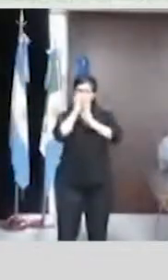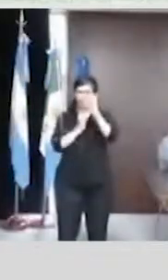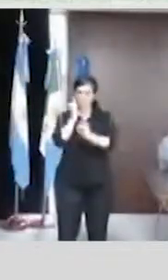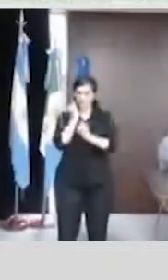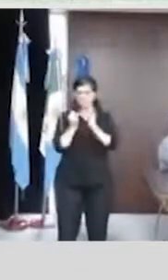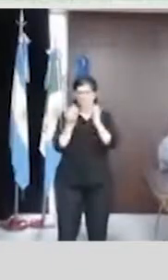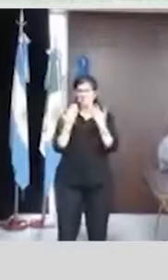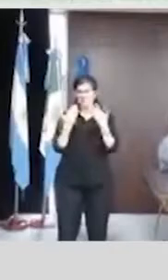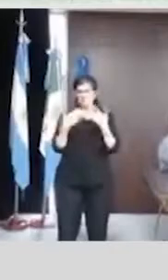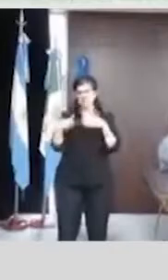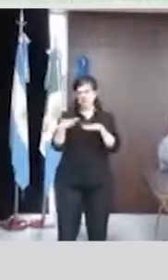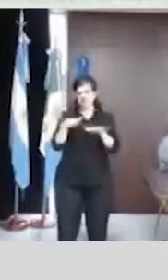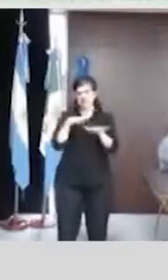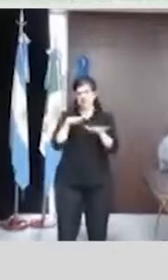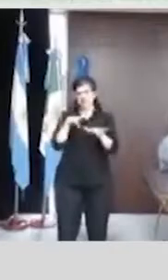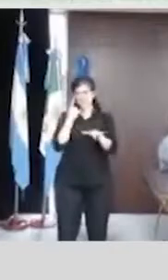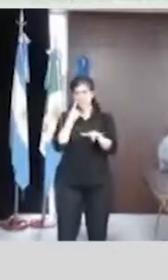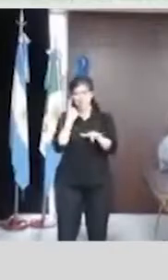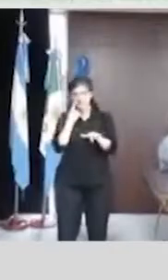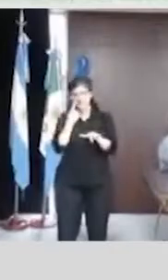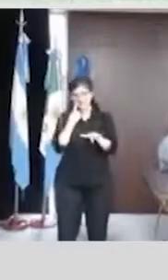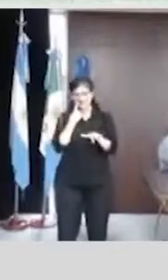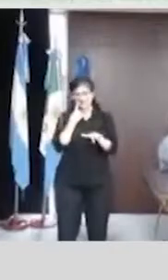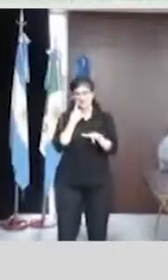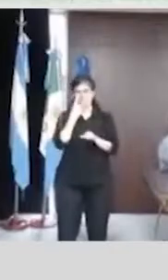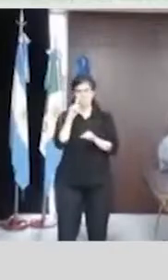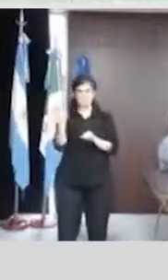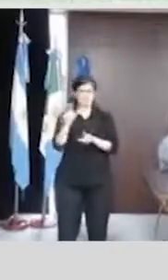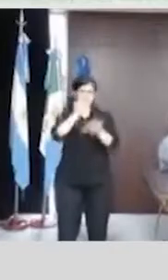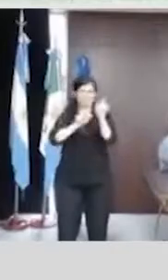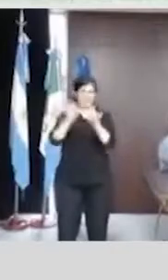Pero no todos pueden hacerlo.